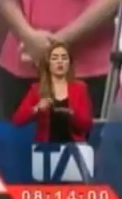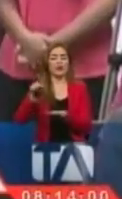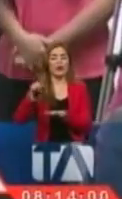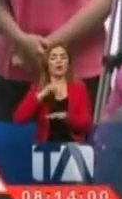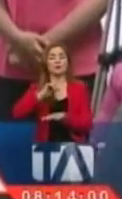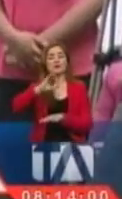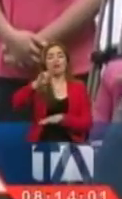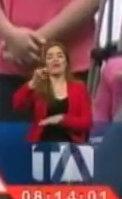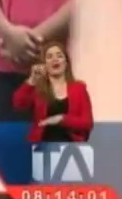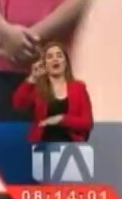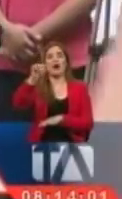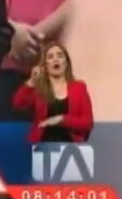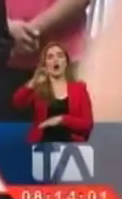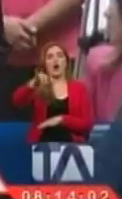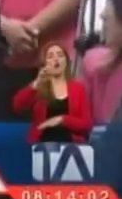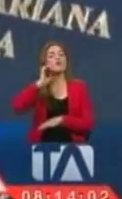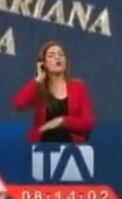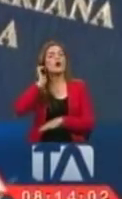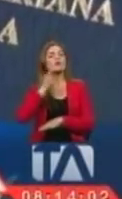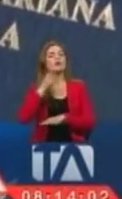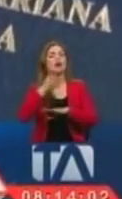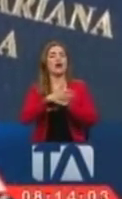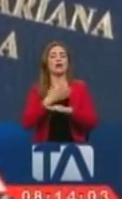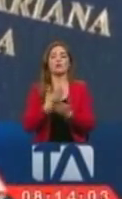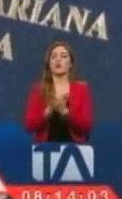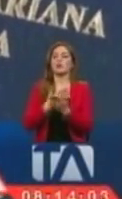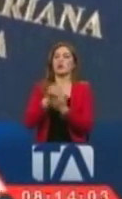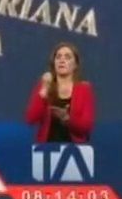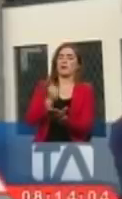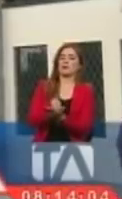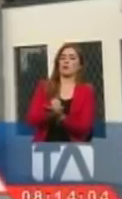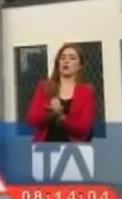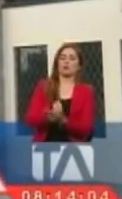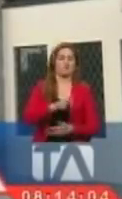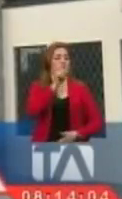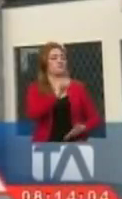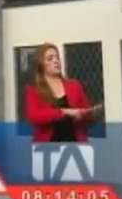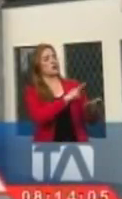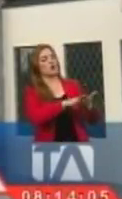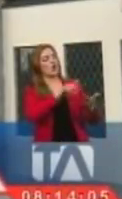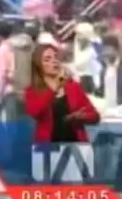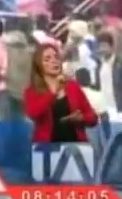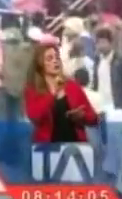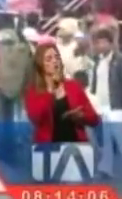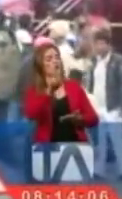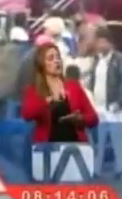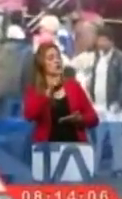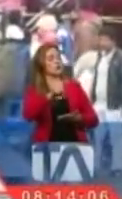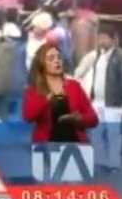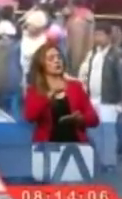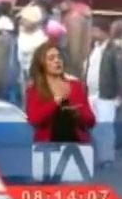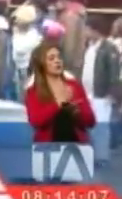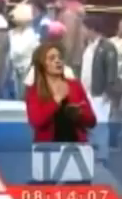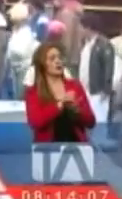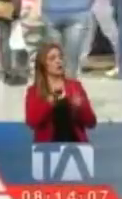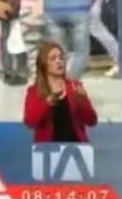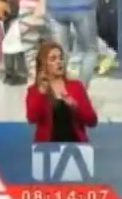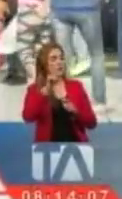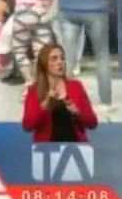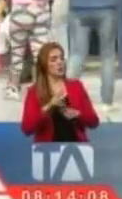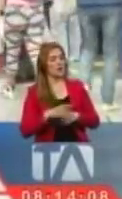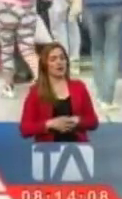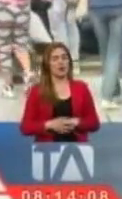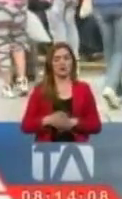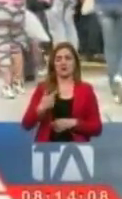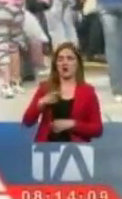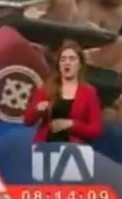naranja quien aceptó la medida cautelar a la exigencia del pasaporte que el ministerio de relaciones exteriores continúa exigiendo más requisitos